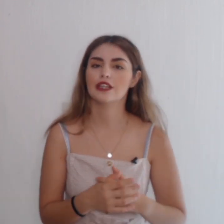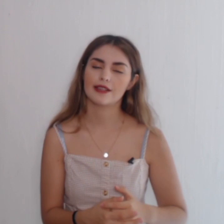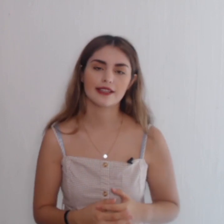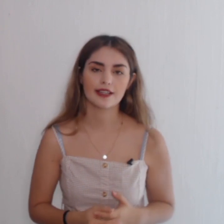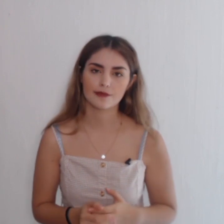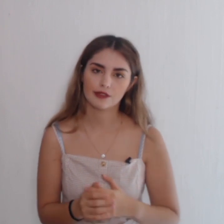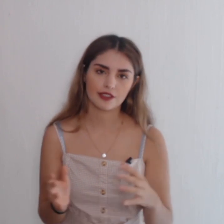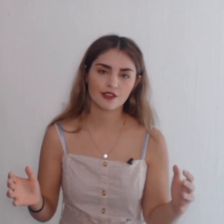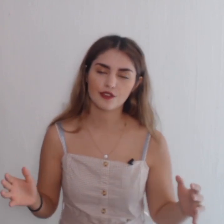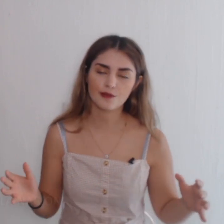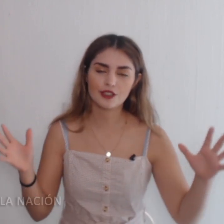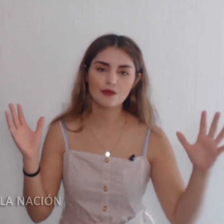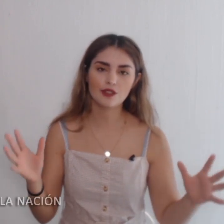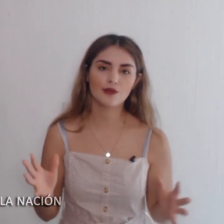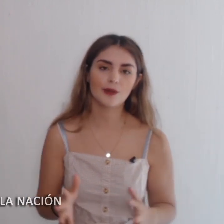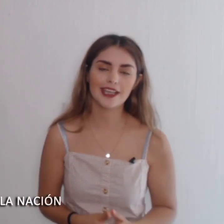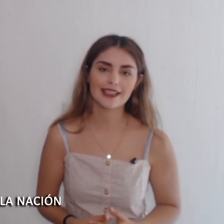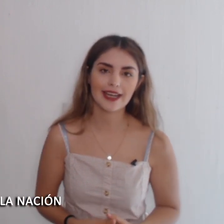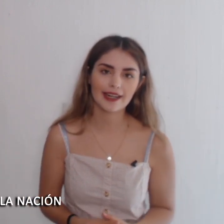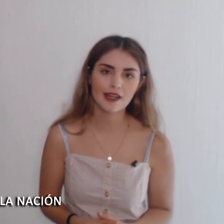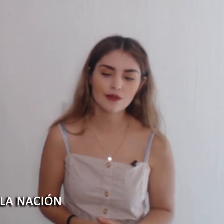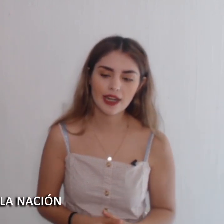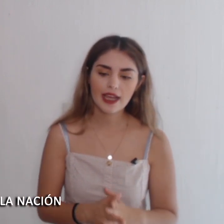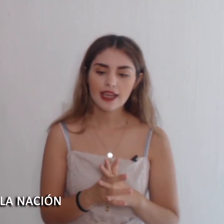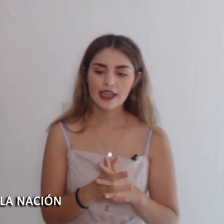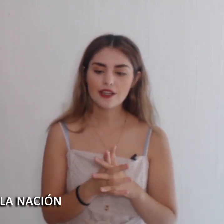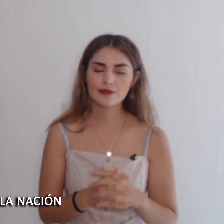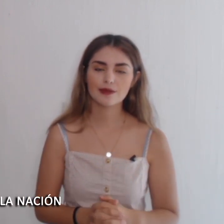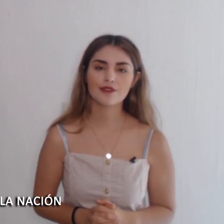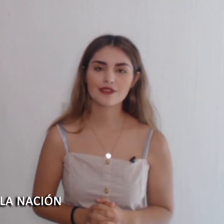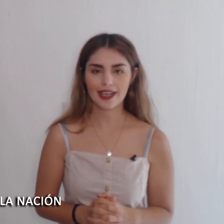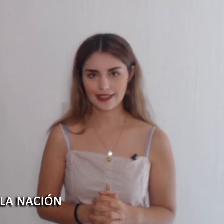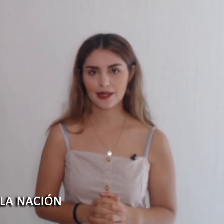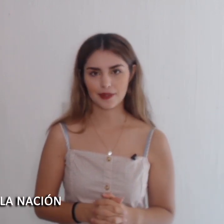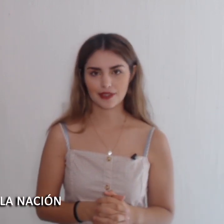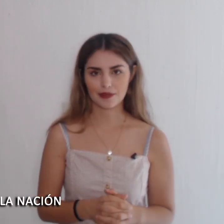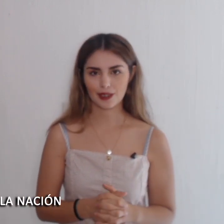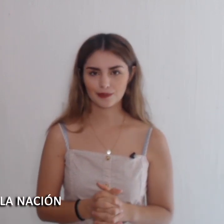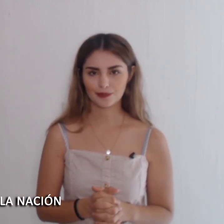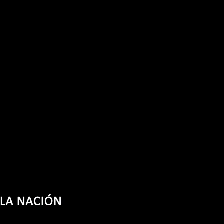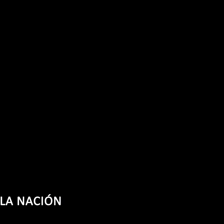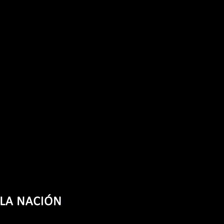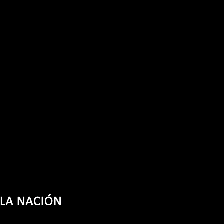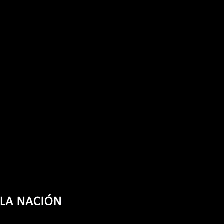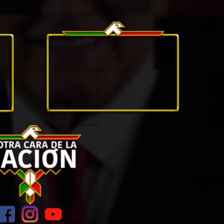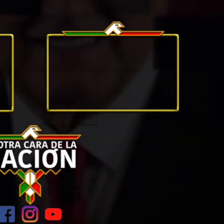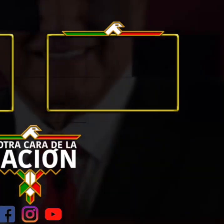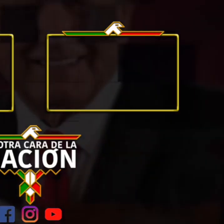punto de vista respecto a esta información. Mi nombre es Carla Luna y nos vemos hasta la próxima.